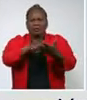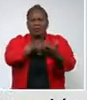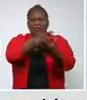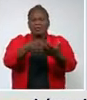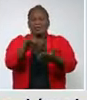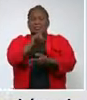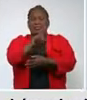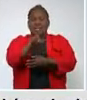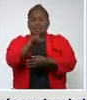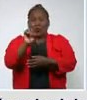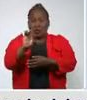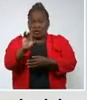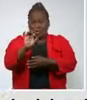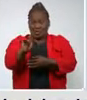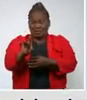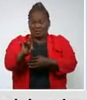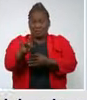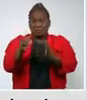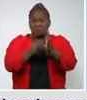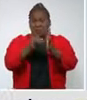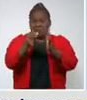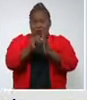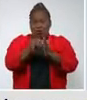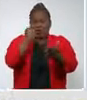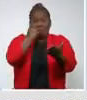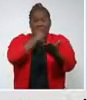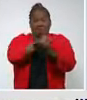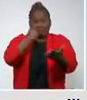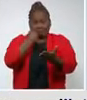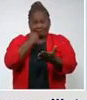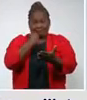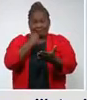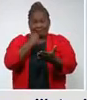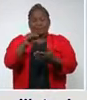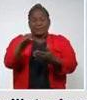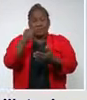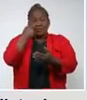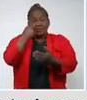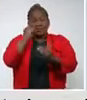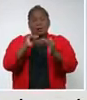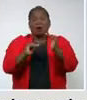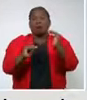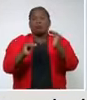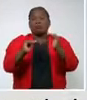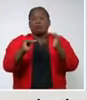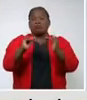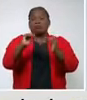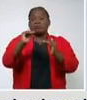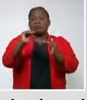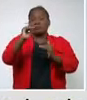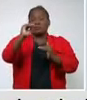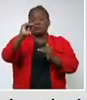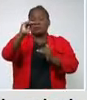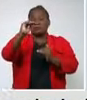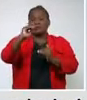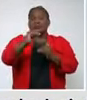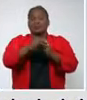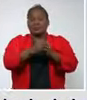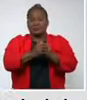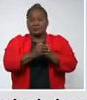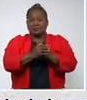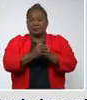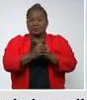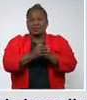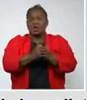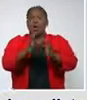los confirmados, o sea, es una cosa que de todas formas se va incrementando, y un número